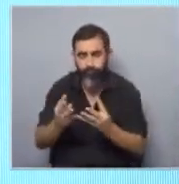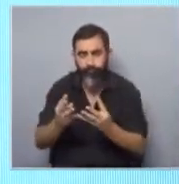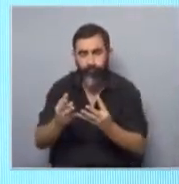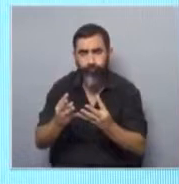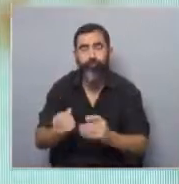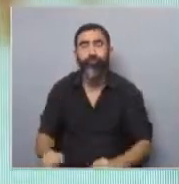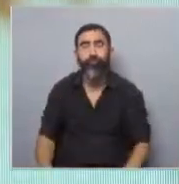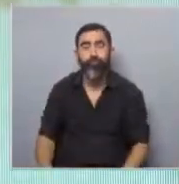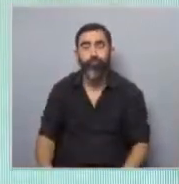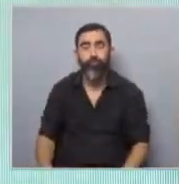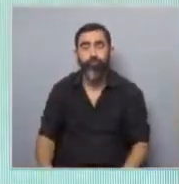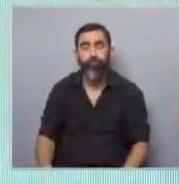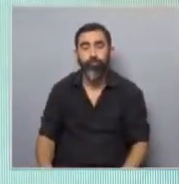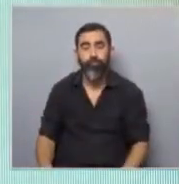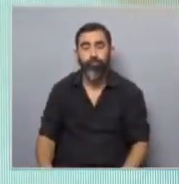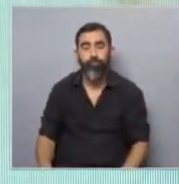así,